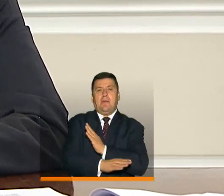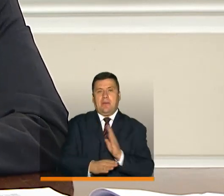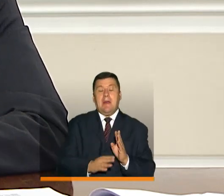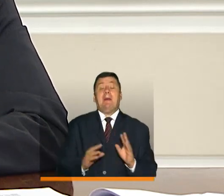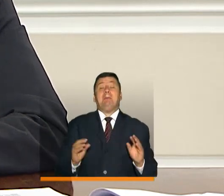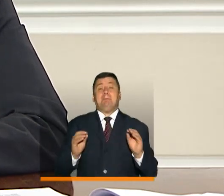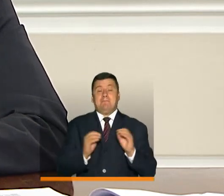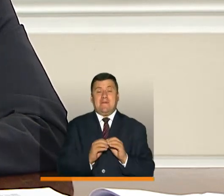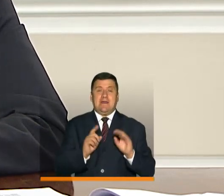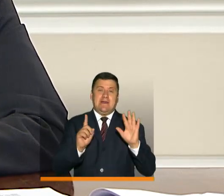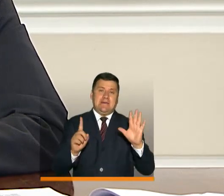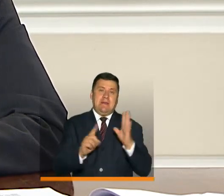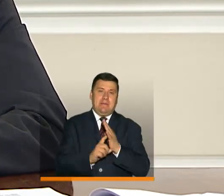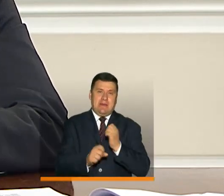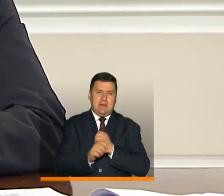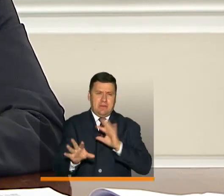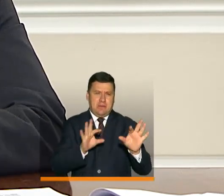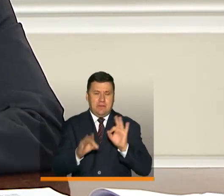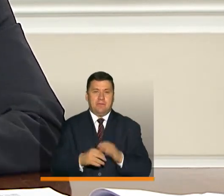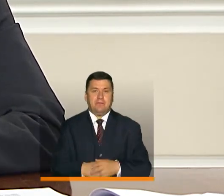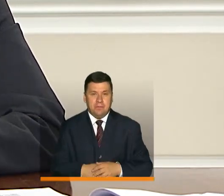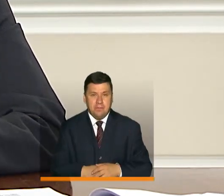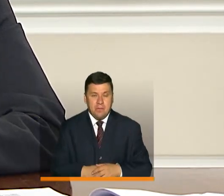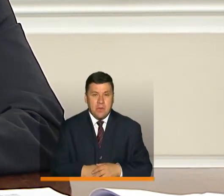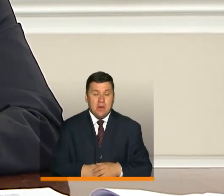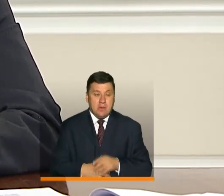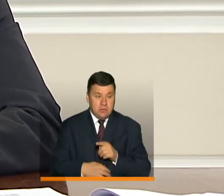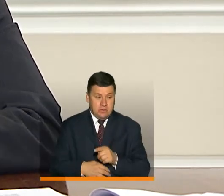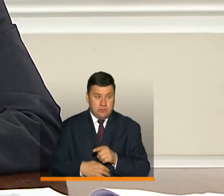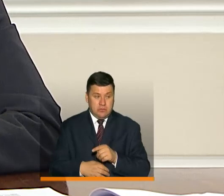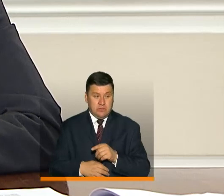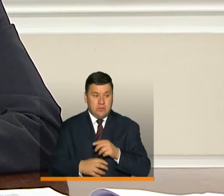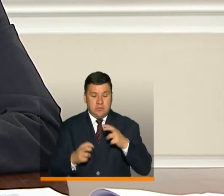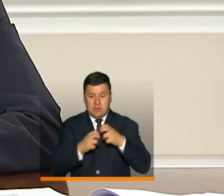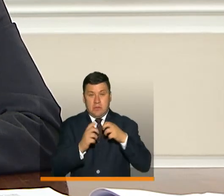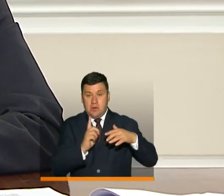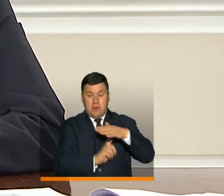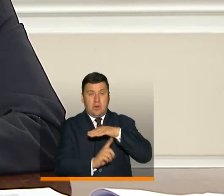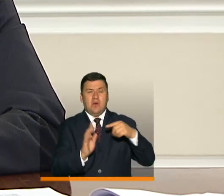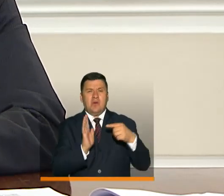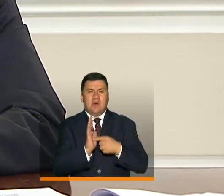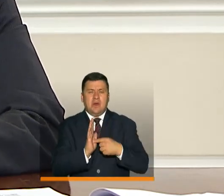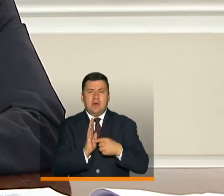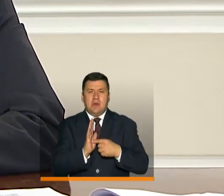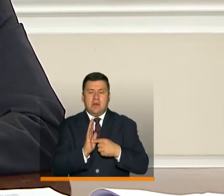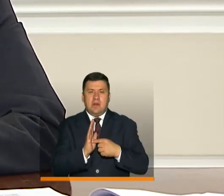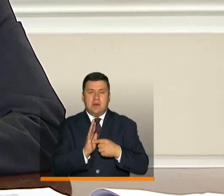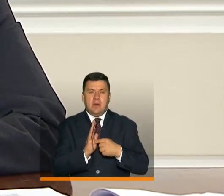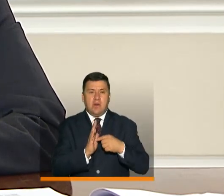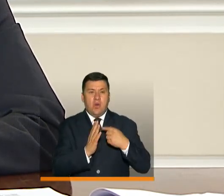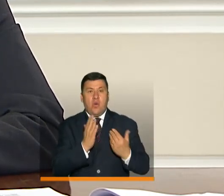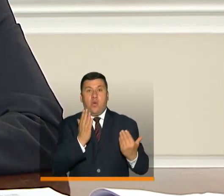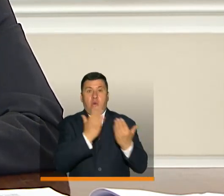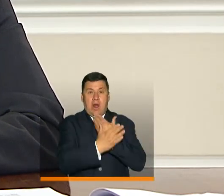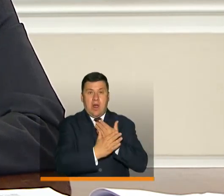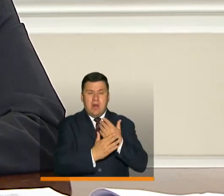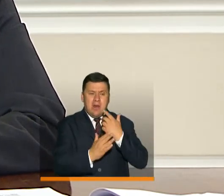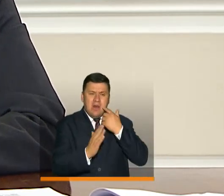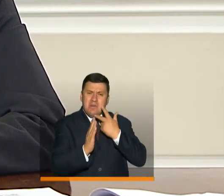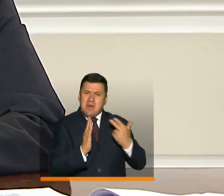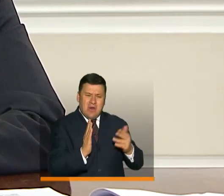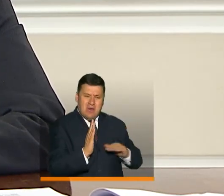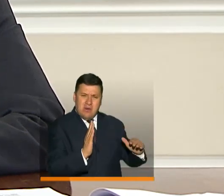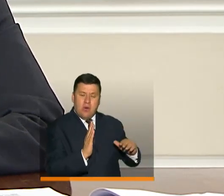y más de 6 mil empleos. Acá tenemos en el sector de energía eléctrica, de energías renovables no